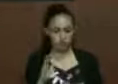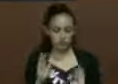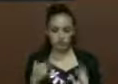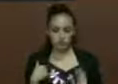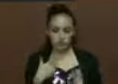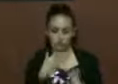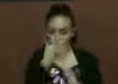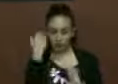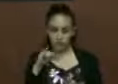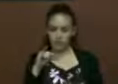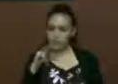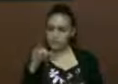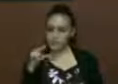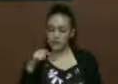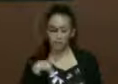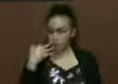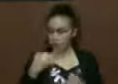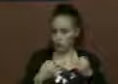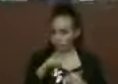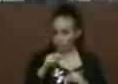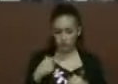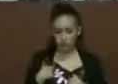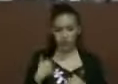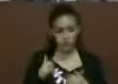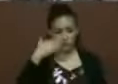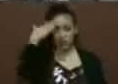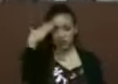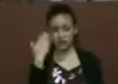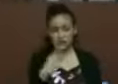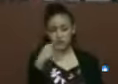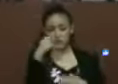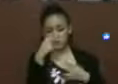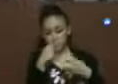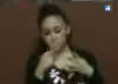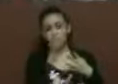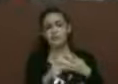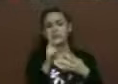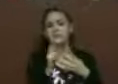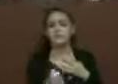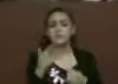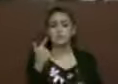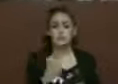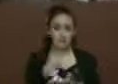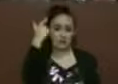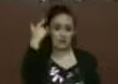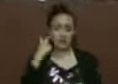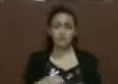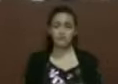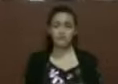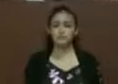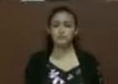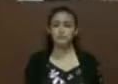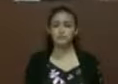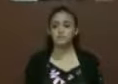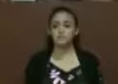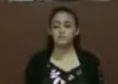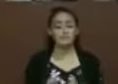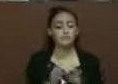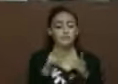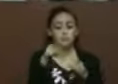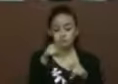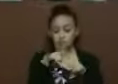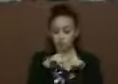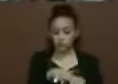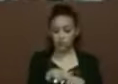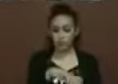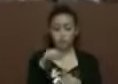yo fiscal ni juez, pero hasta donde sé, los delitos que se le imputan son delitos graves. Entonces, si ellos siguen en